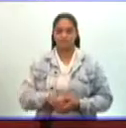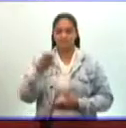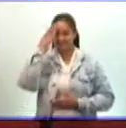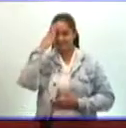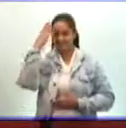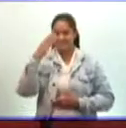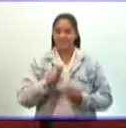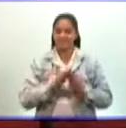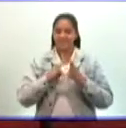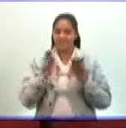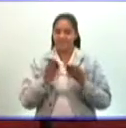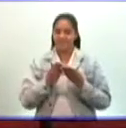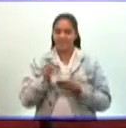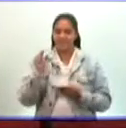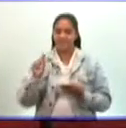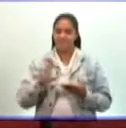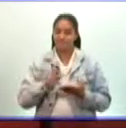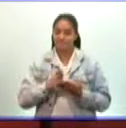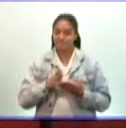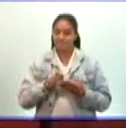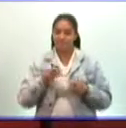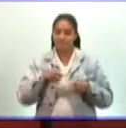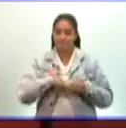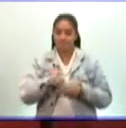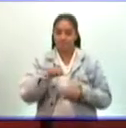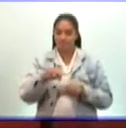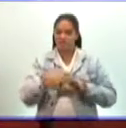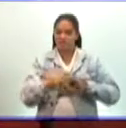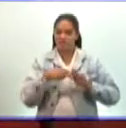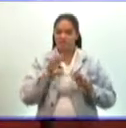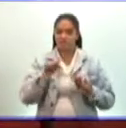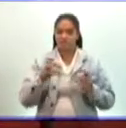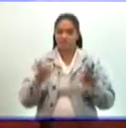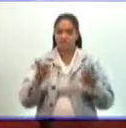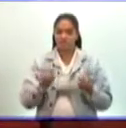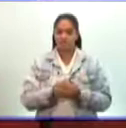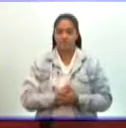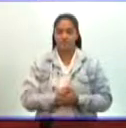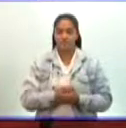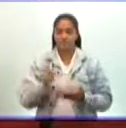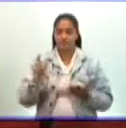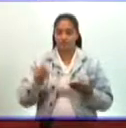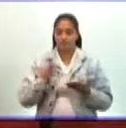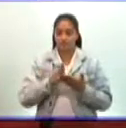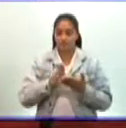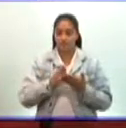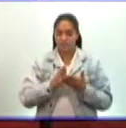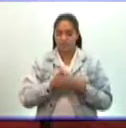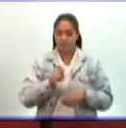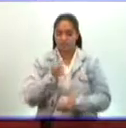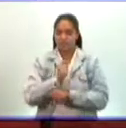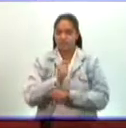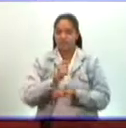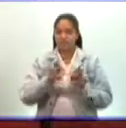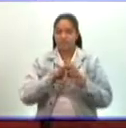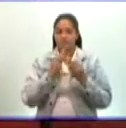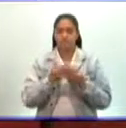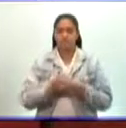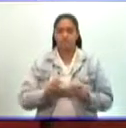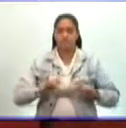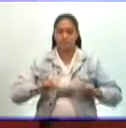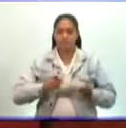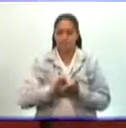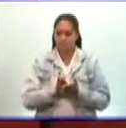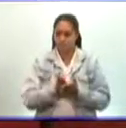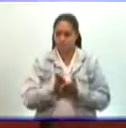Saludos a todos los que hoy nos acompañan, estudiantes, profesores y familia, para seguir compartiendo